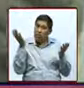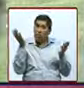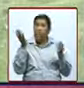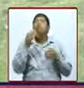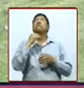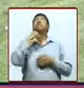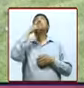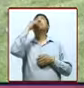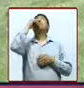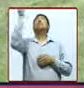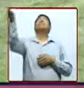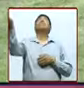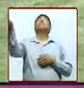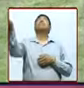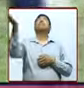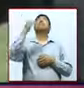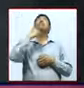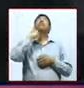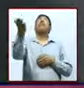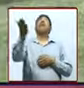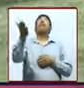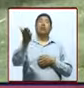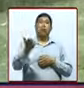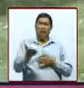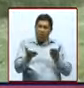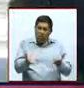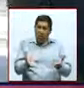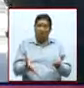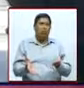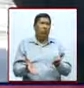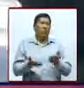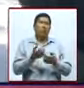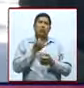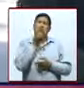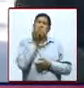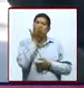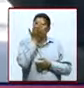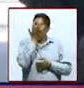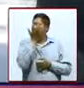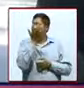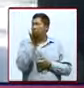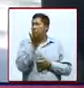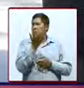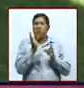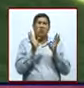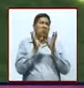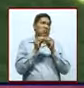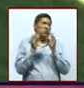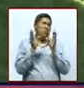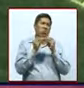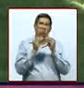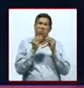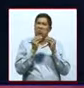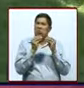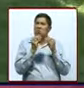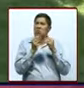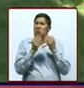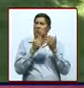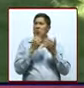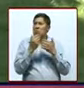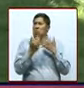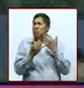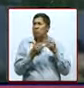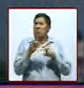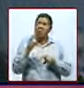pasó por alto. Prácticamente las jardineras se volvieron centros para